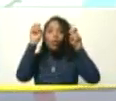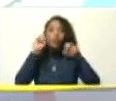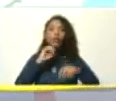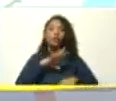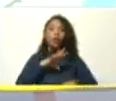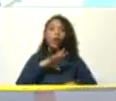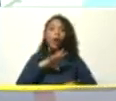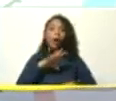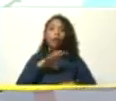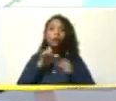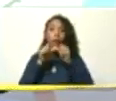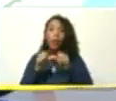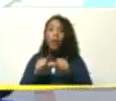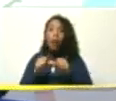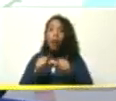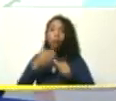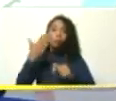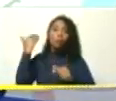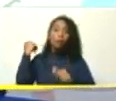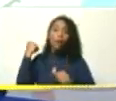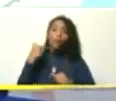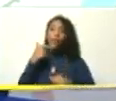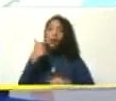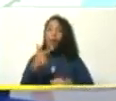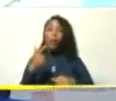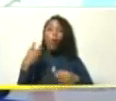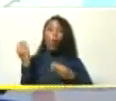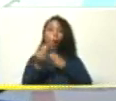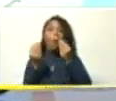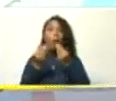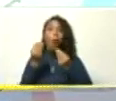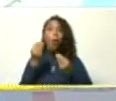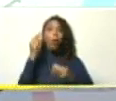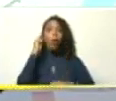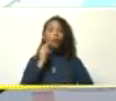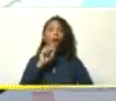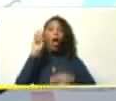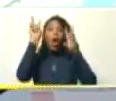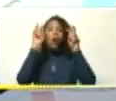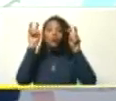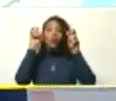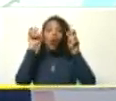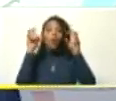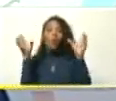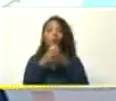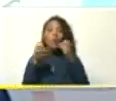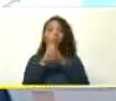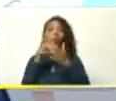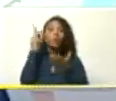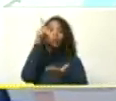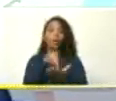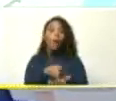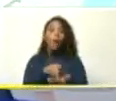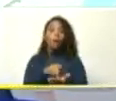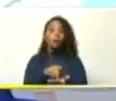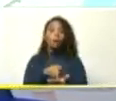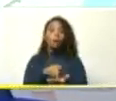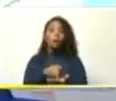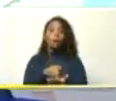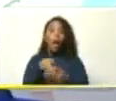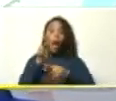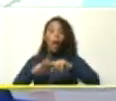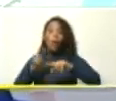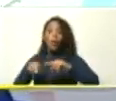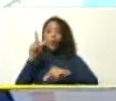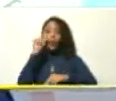quedará a la posteridad, diríamos con Bolívar. Y un nuevo coloniaje llegaría en los niños